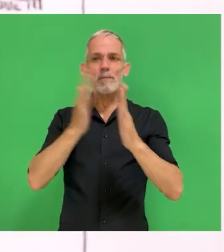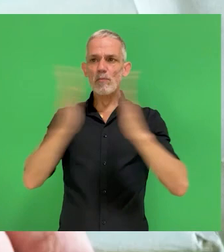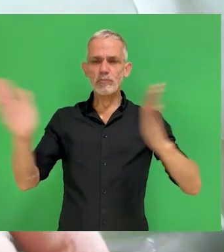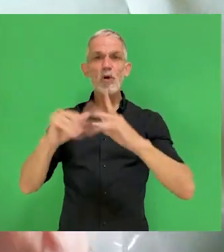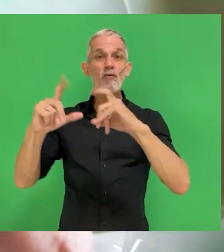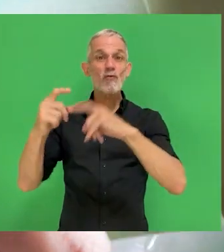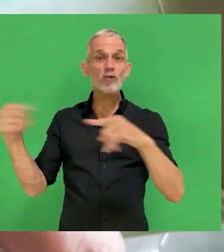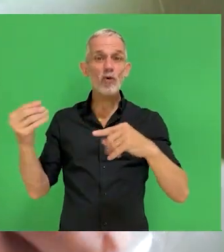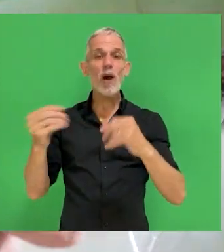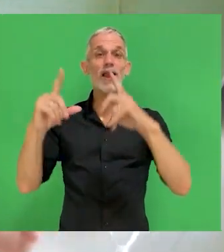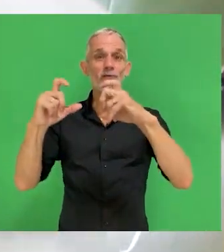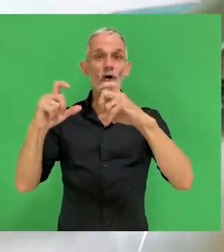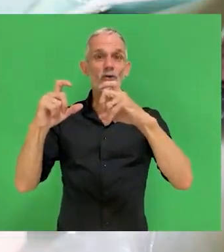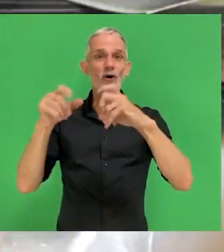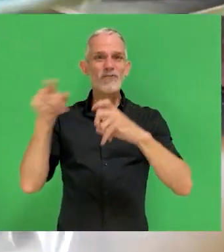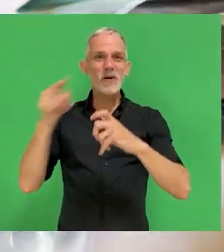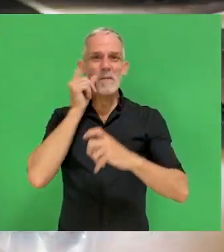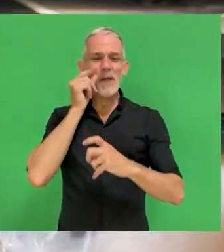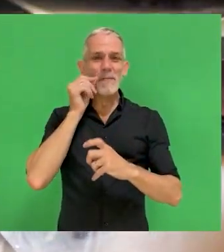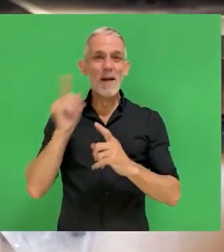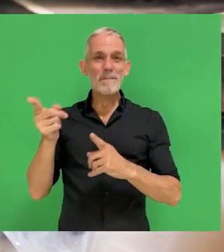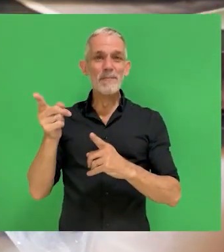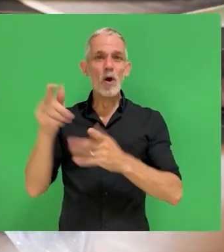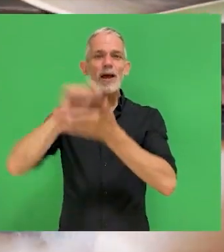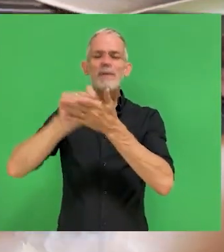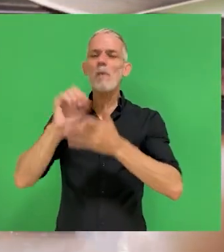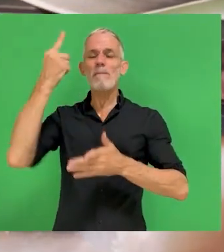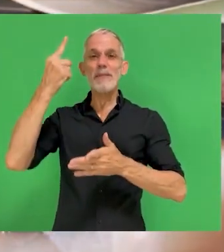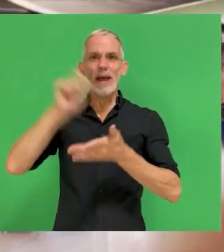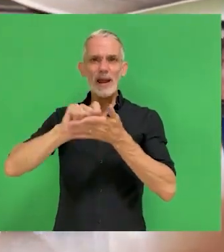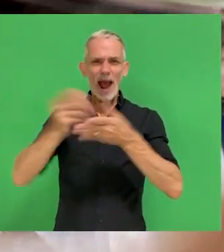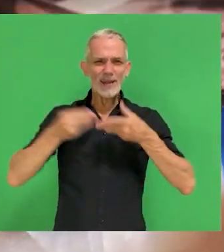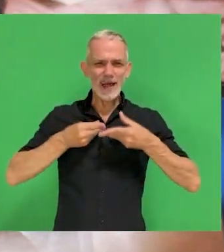ser la foto donde él me escribió la primera carta.